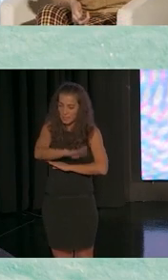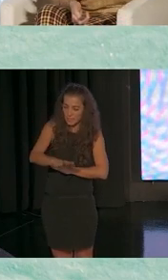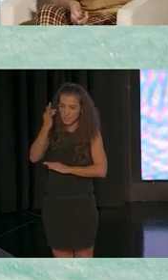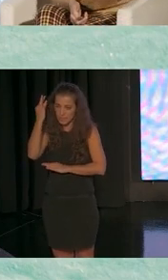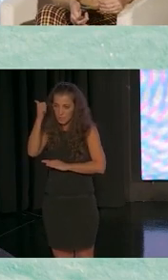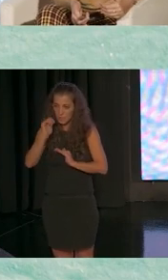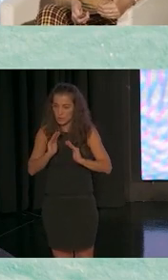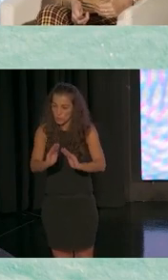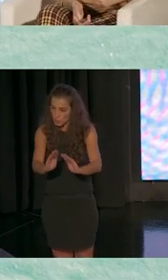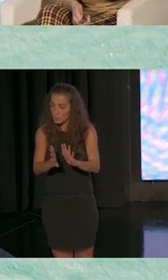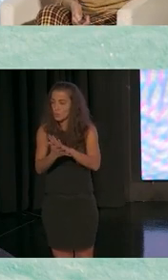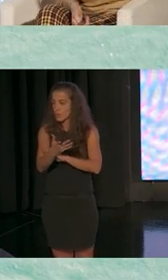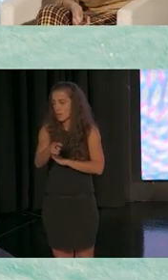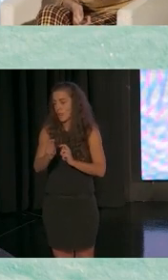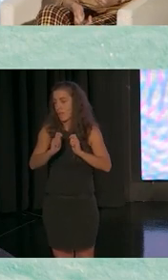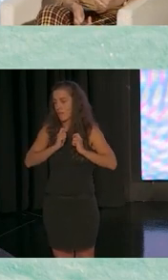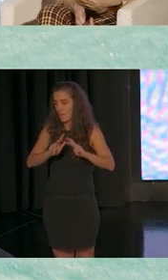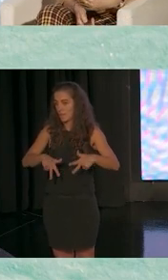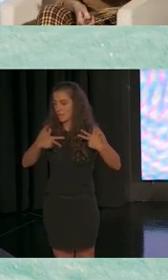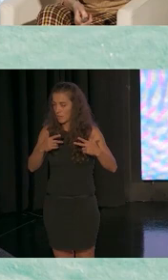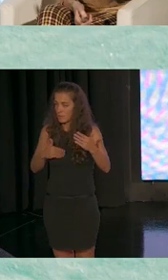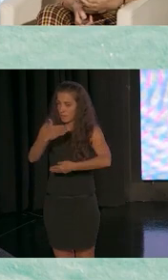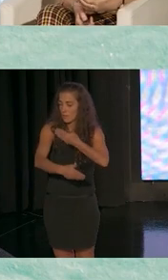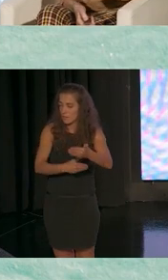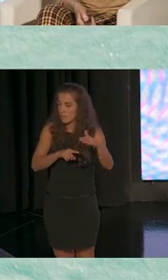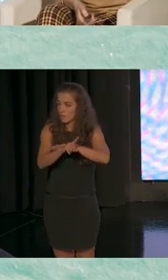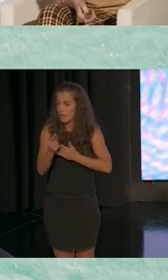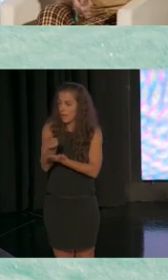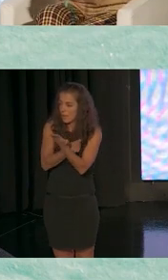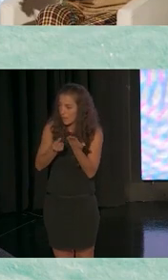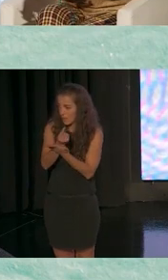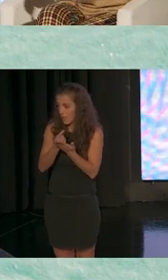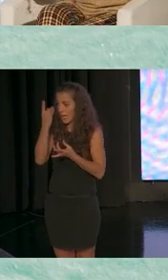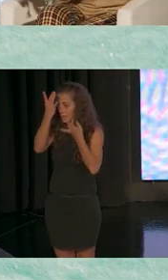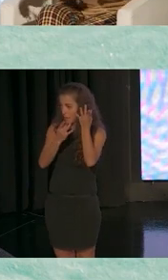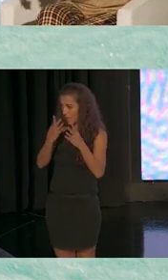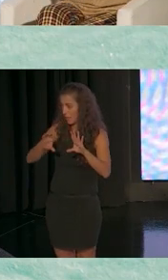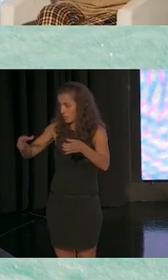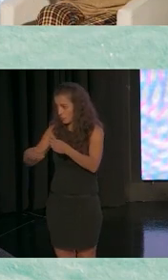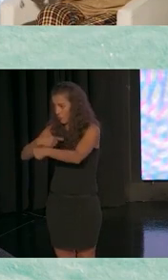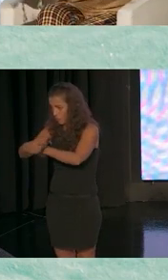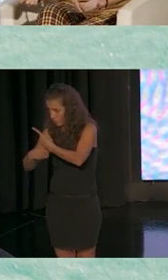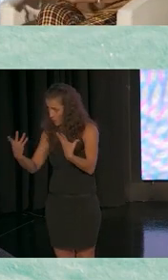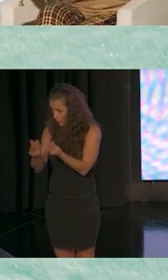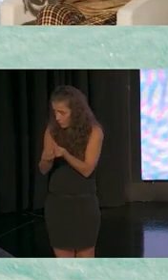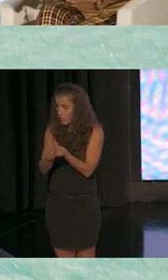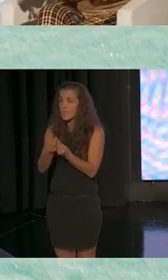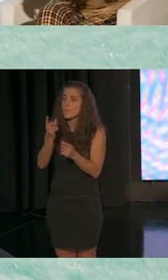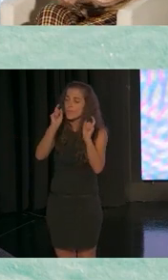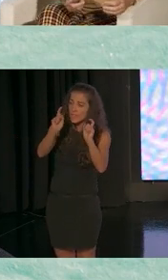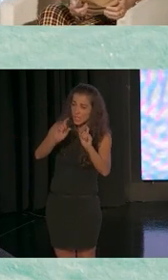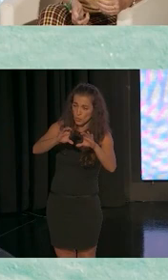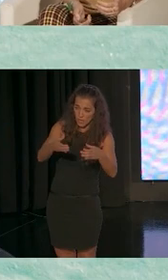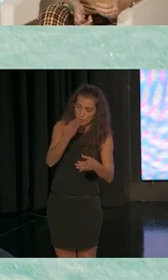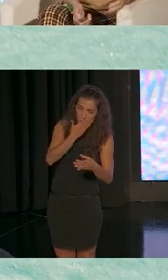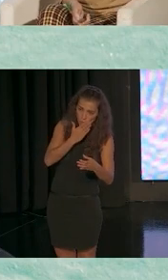avanzando en el diseño de actividades junto con los padres con las familias con los educadores de las